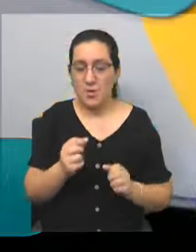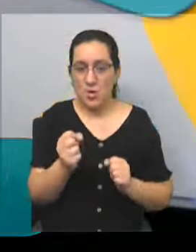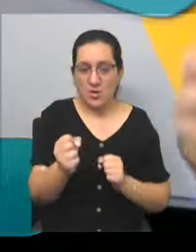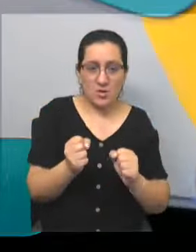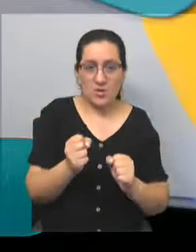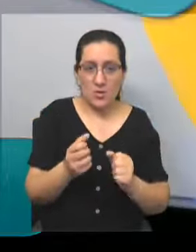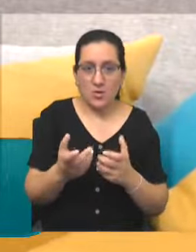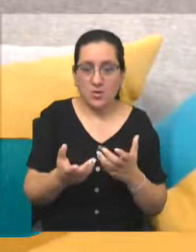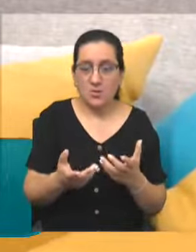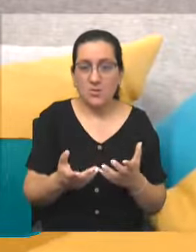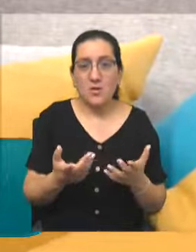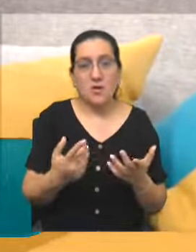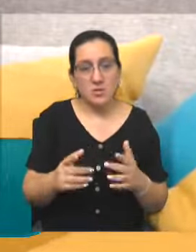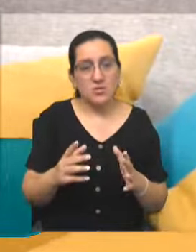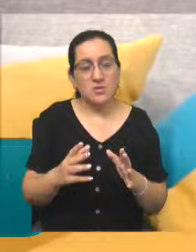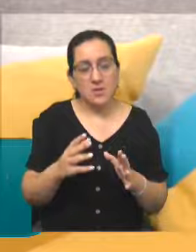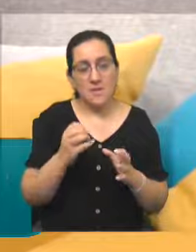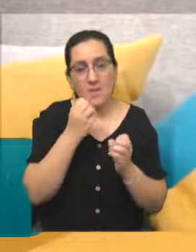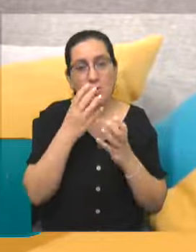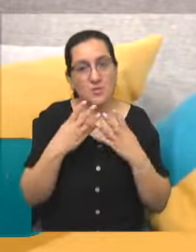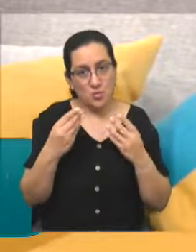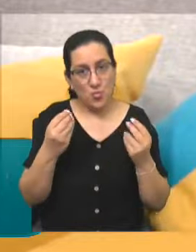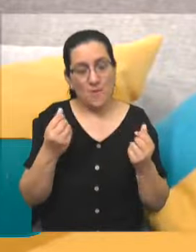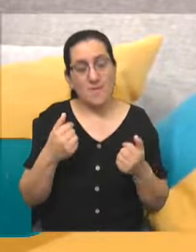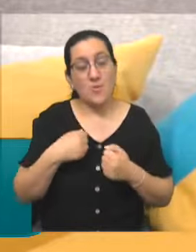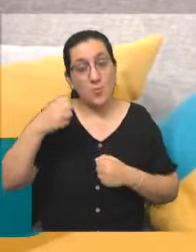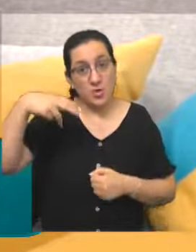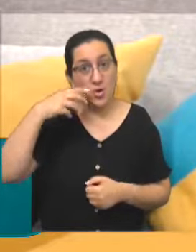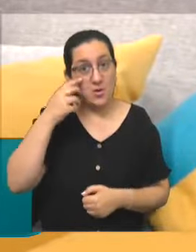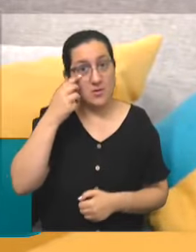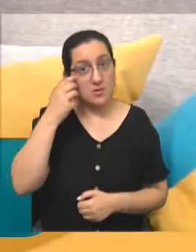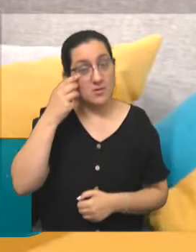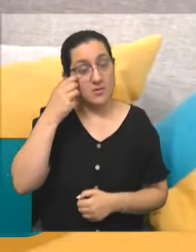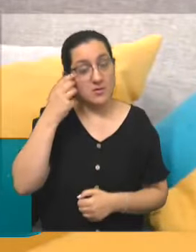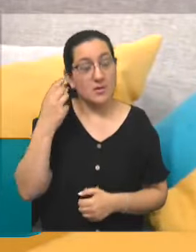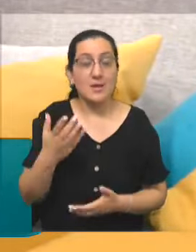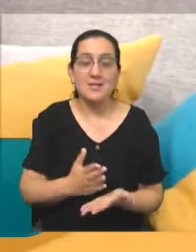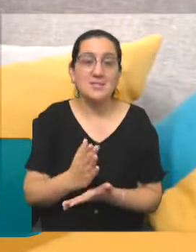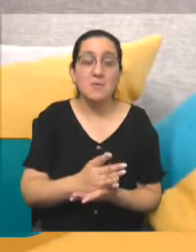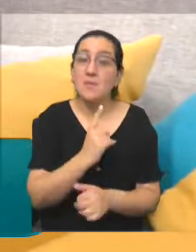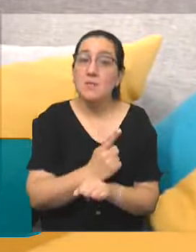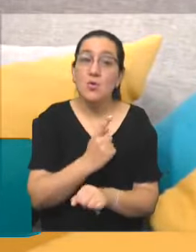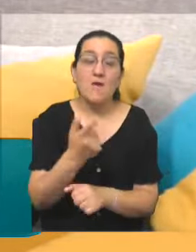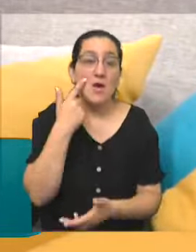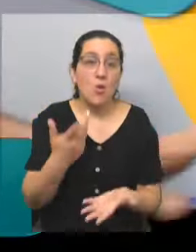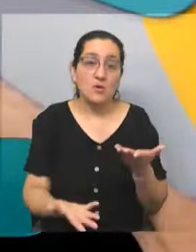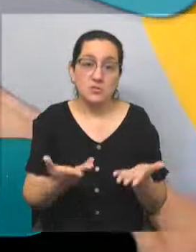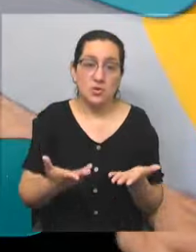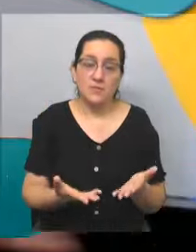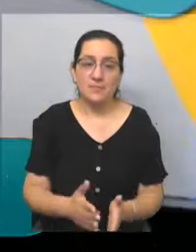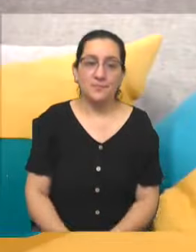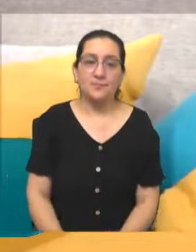Ir por un camino un poco más agradable es mi opinión personal y que parta siempre todo de la evaluación. Eso es importante. Tengo que llamarte,